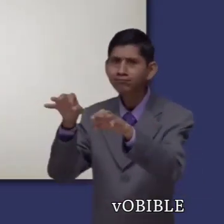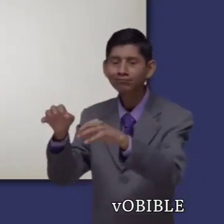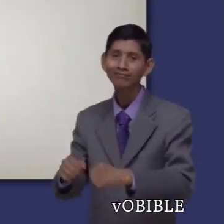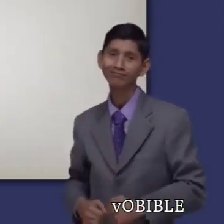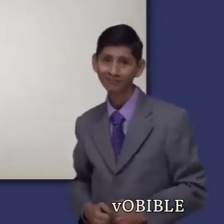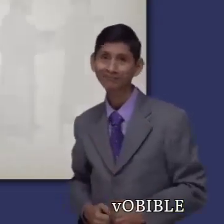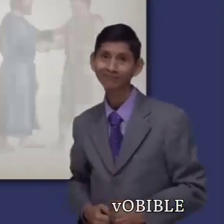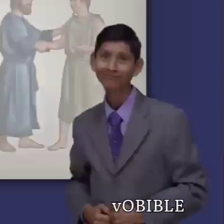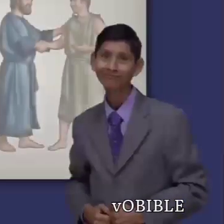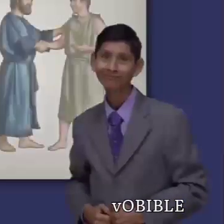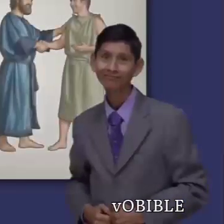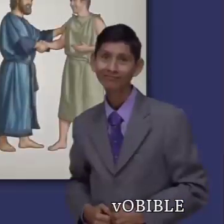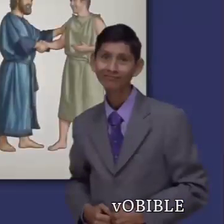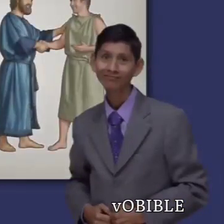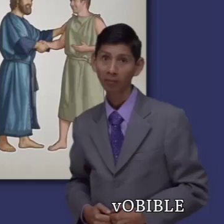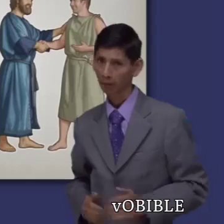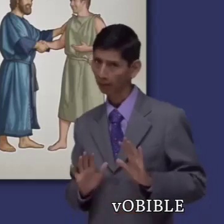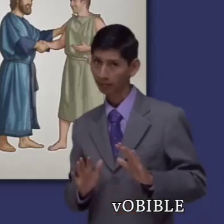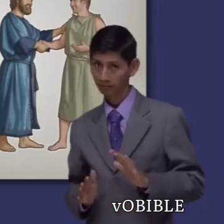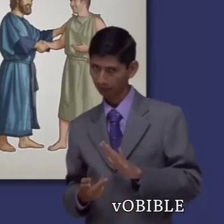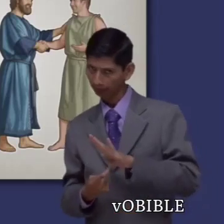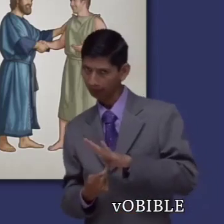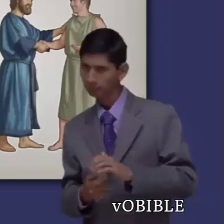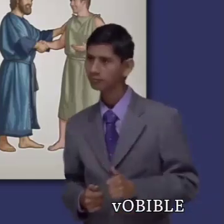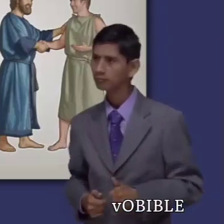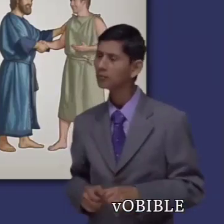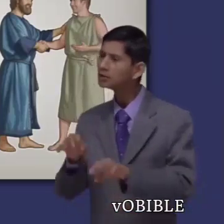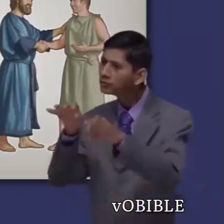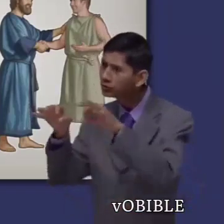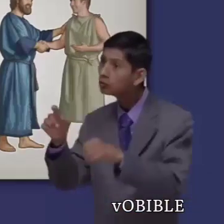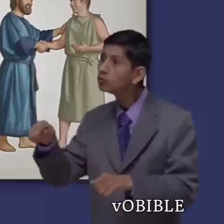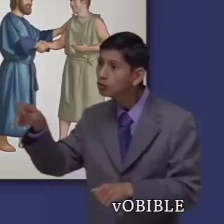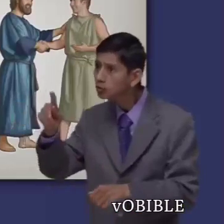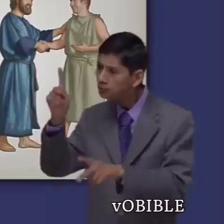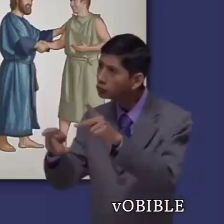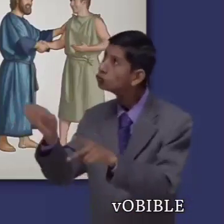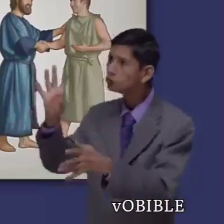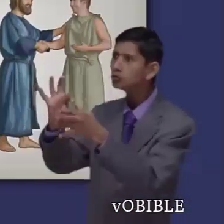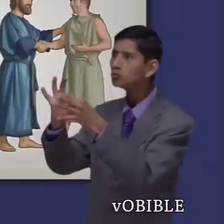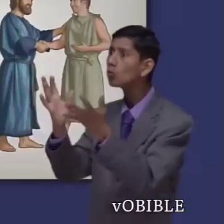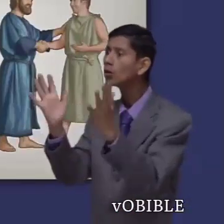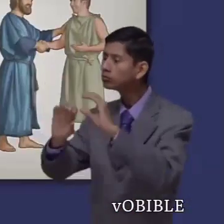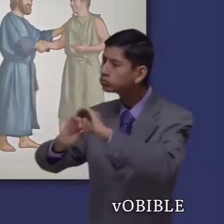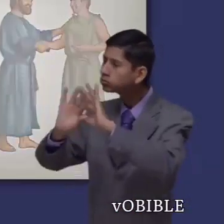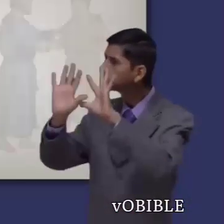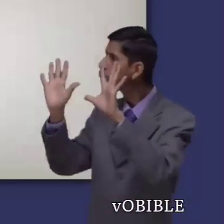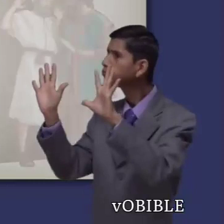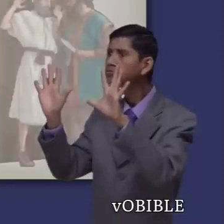Contrasta a quienes se rigen por los principios divinos, a los que llama hijos de la luz, con quienes los rechazan.